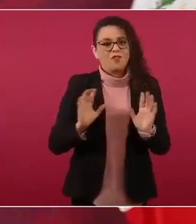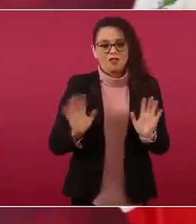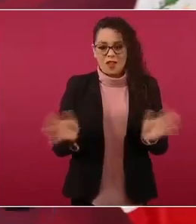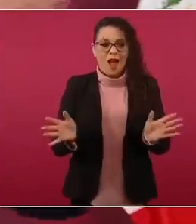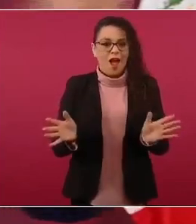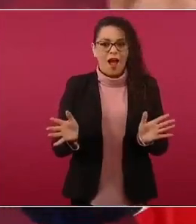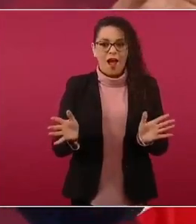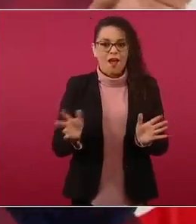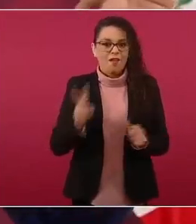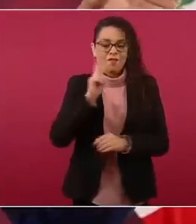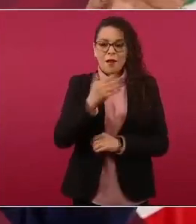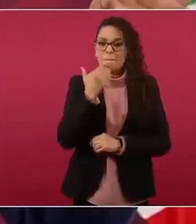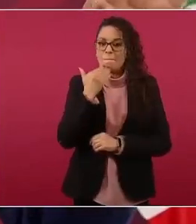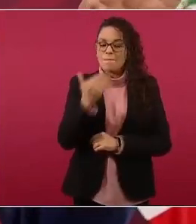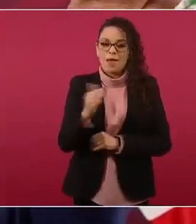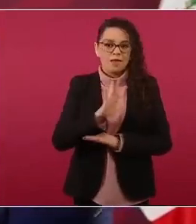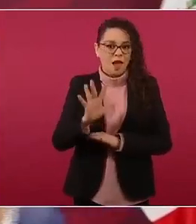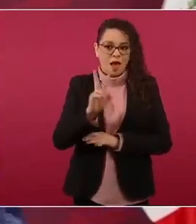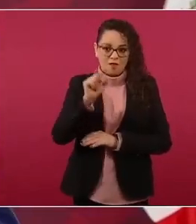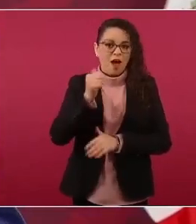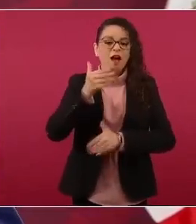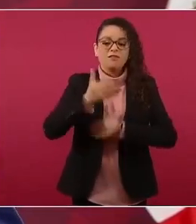es un avance.